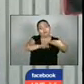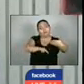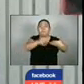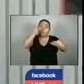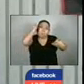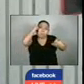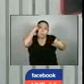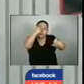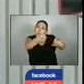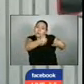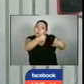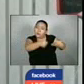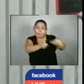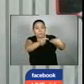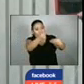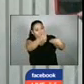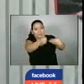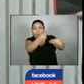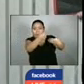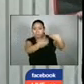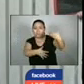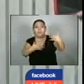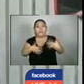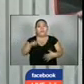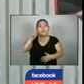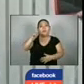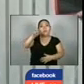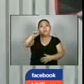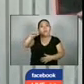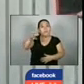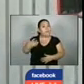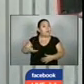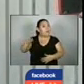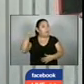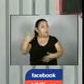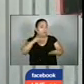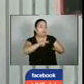cumple con muchas de las expectativas que el Tribunal Supremo Electoral tenía.